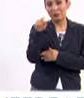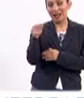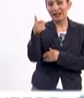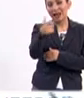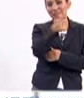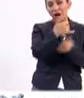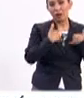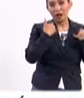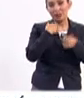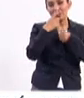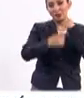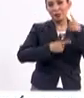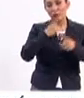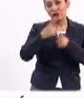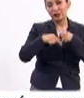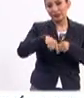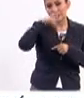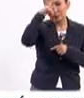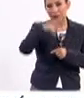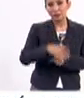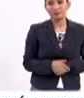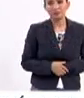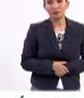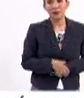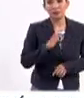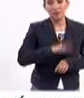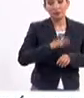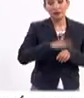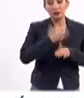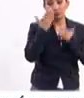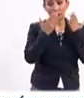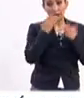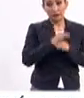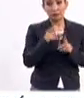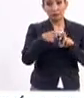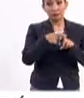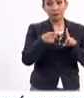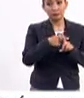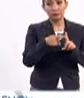de los grandes atletas que tiene nuestro país. Cada vez hay más con estudios y eso es muy